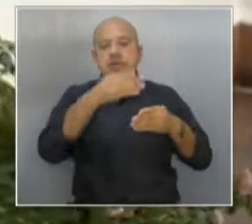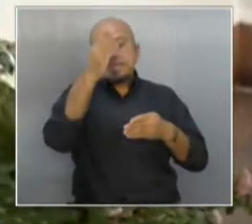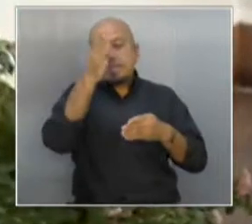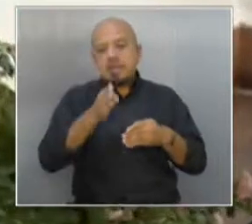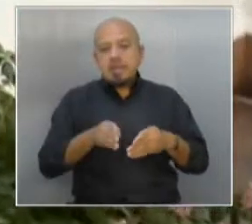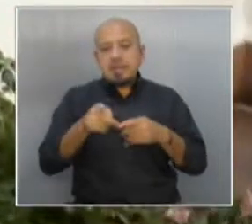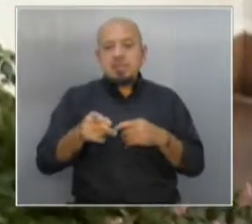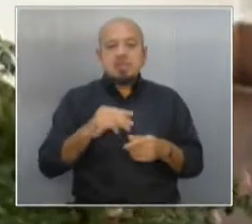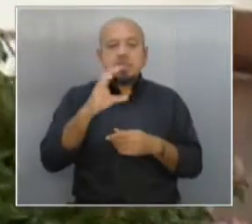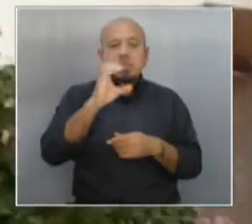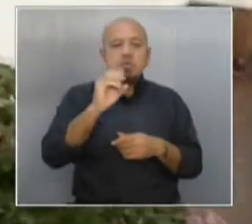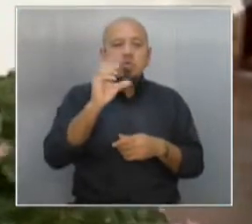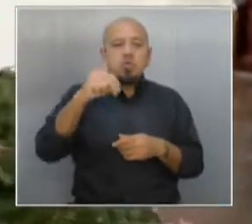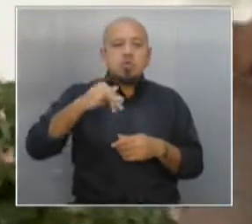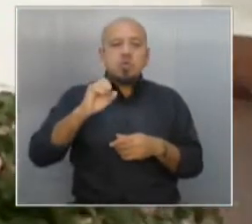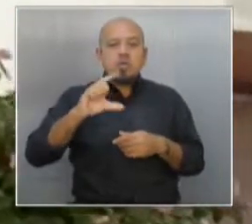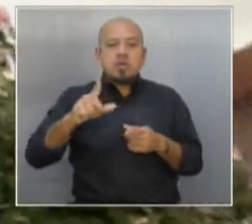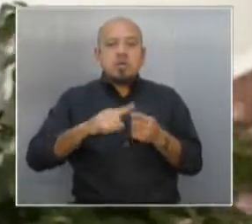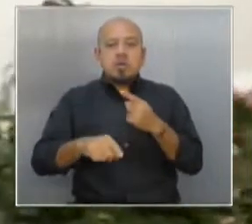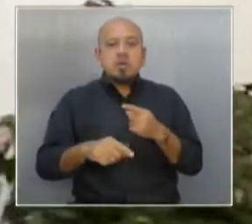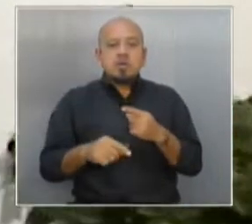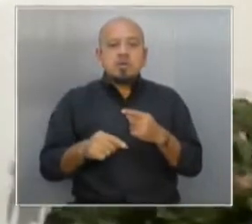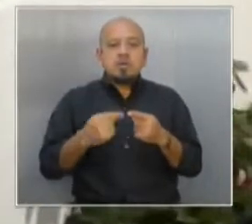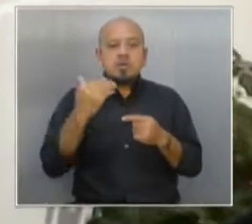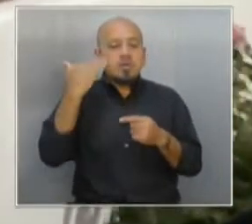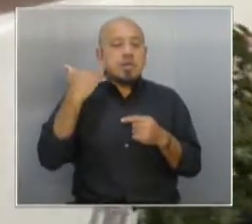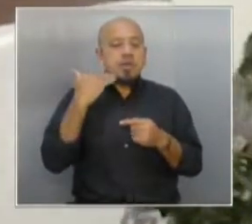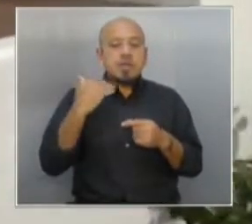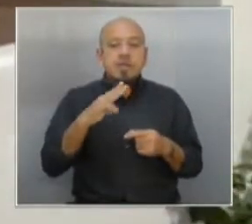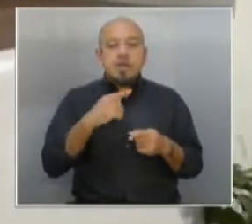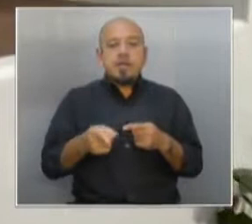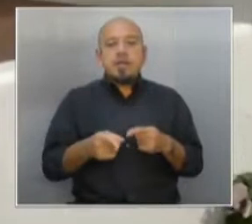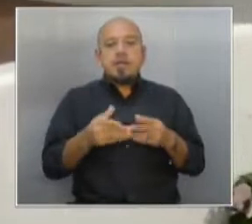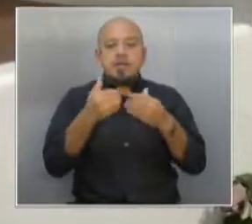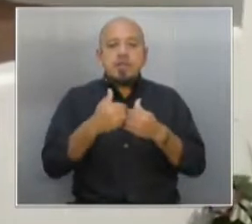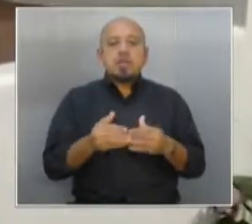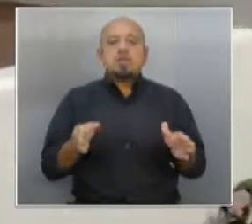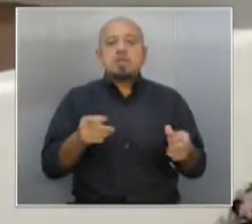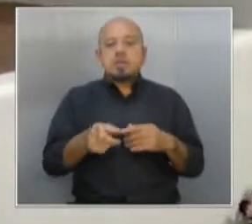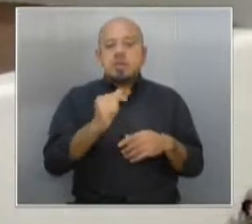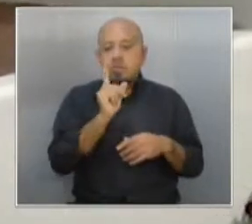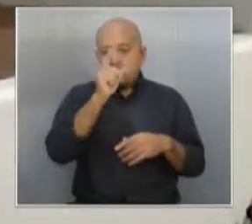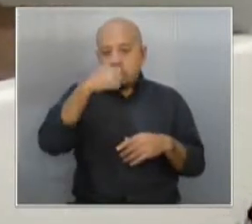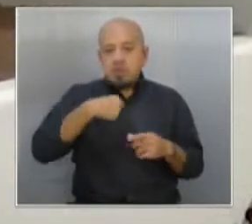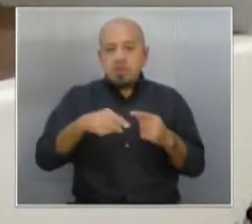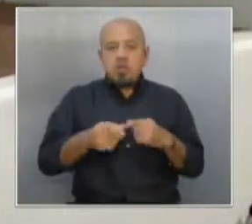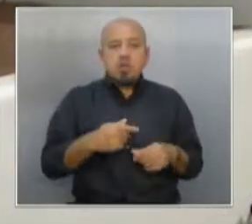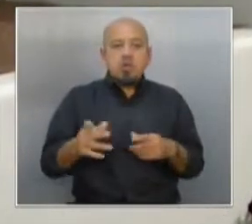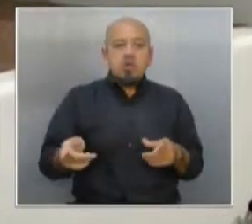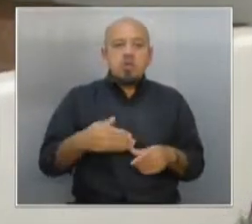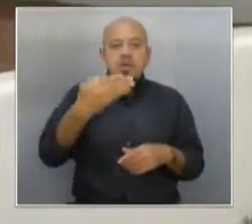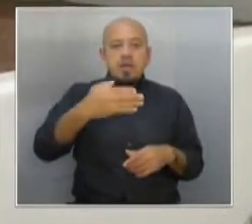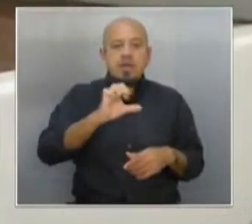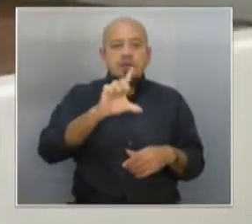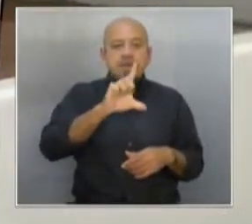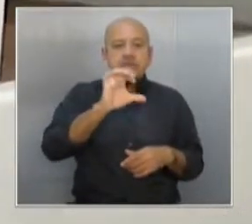vendría a ser la Sala de los Constituyentes. Y luego, bueno, en abril se inaugura Montevideo La Belle Époque, que, bueno, que también un poco pone